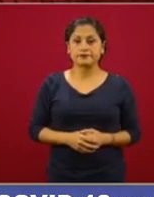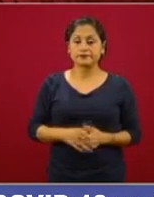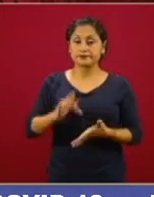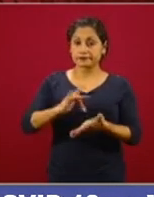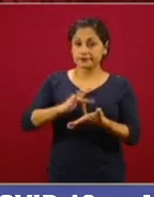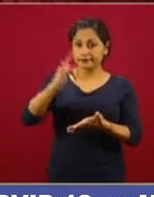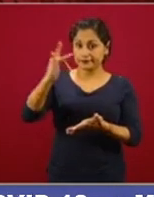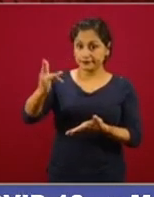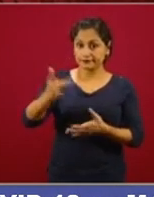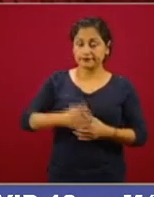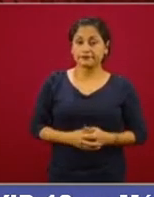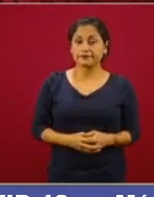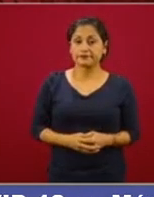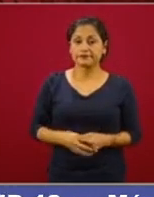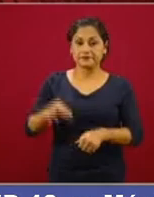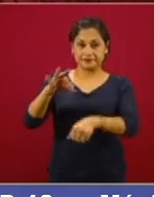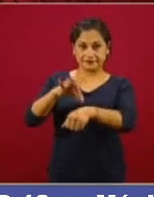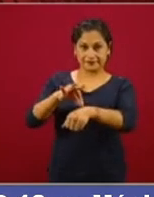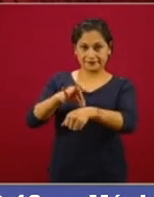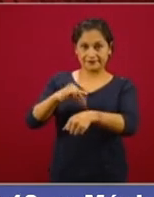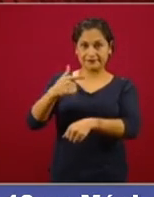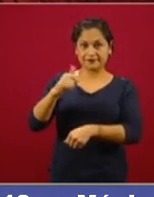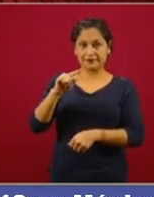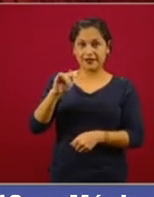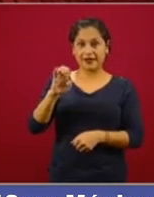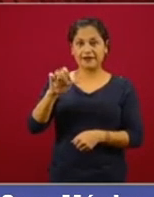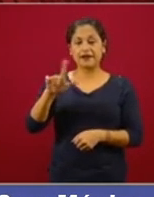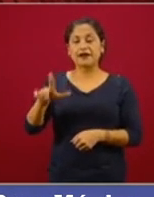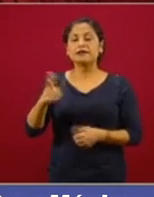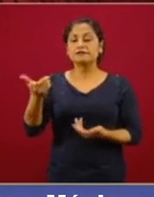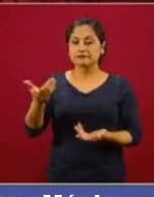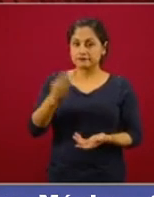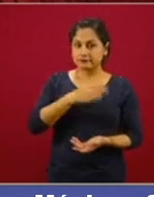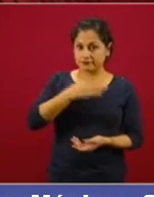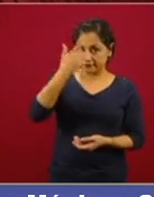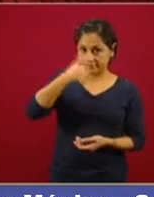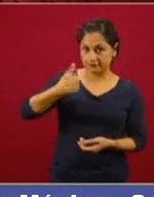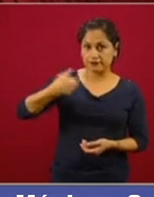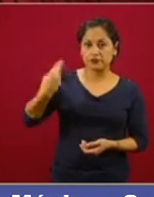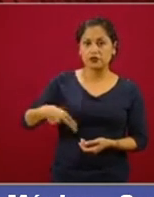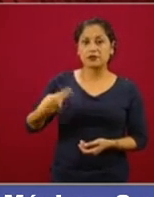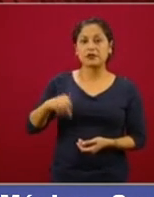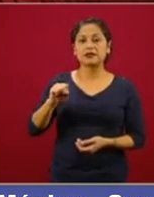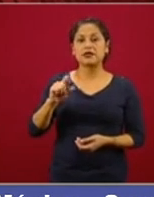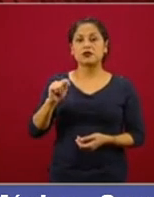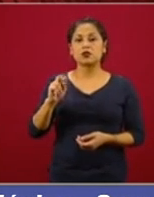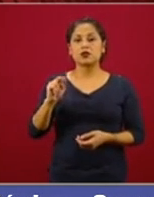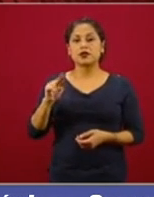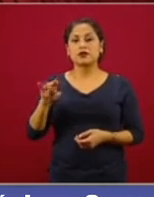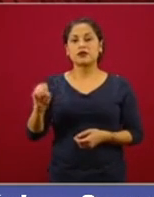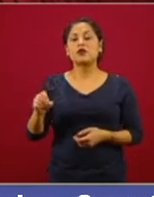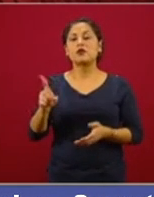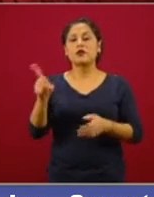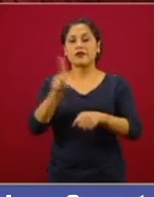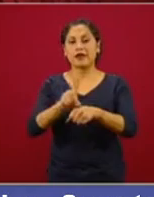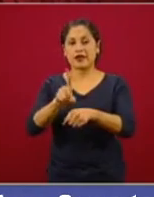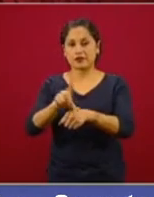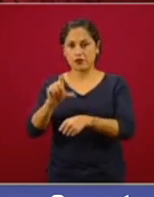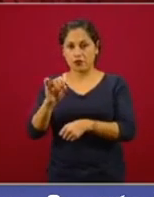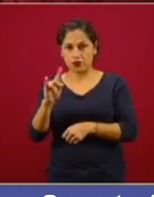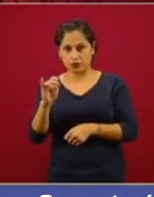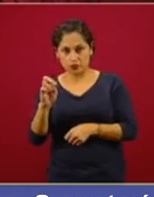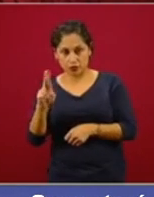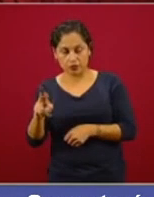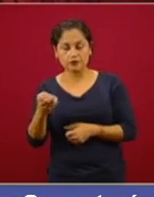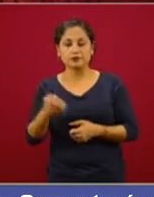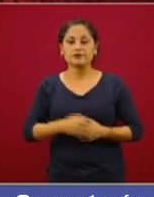Carlos. Gracias, doctor Gatell. Muy buenas noches. Saturnino Reyes, de Diario Locutor. Muy interesante lo que nos acaban